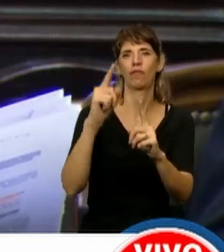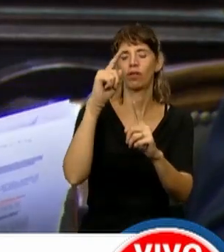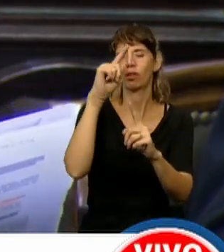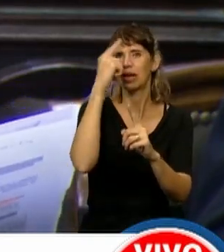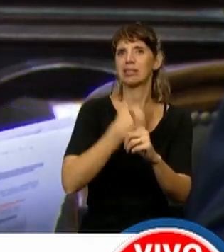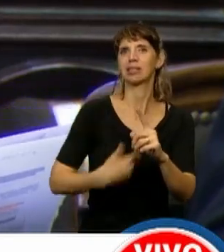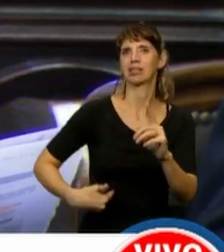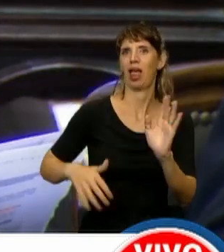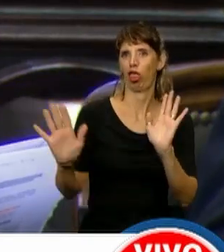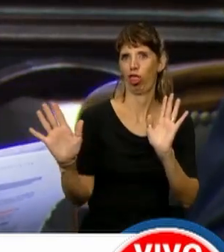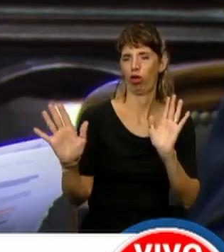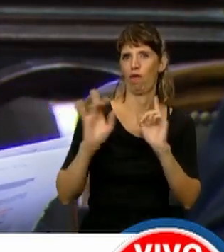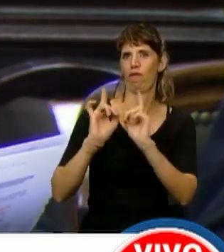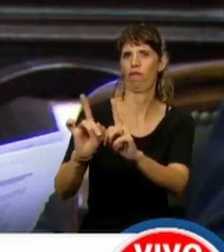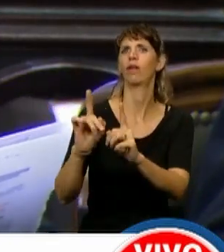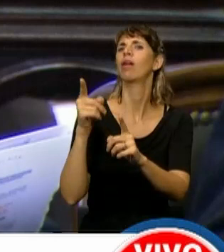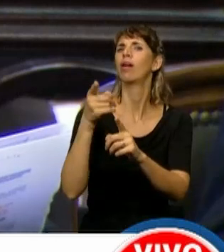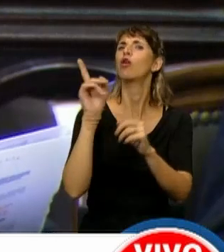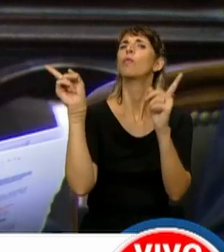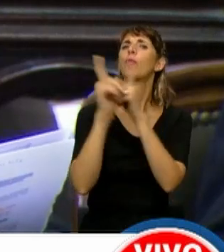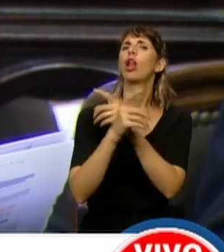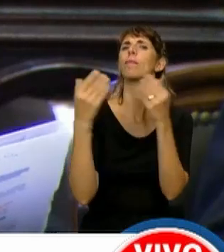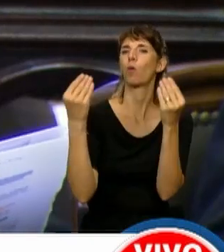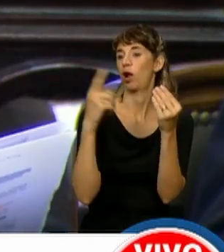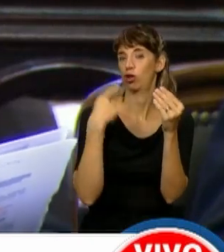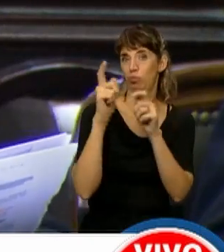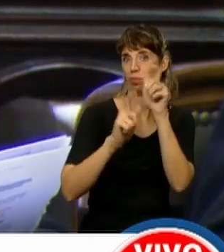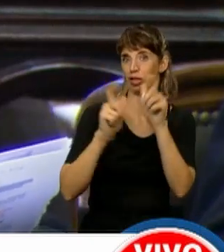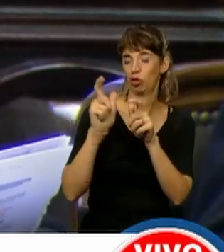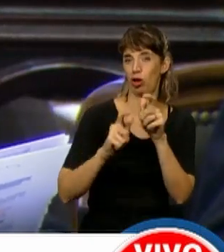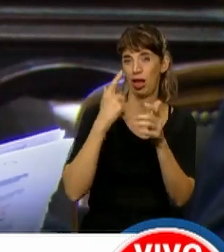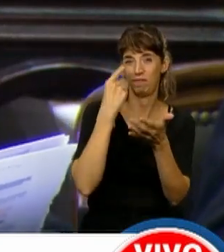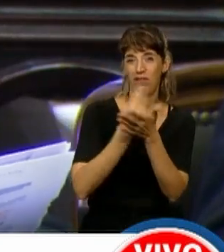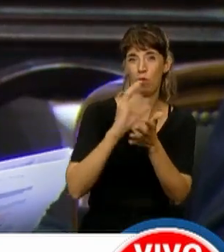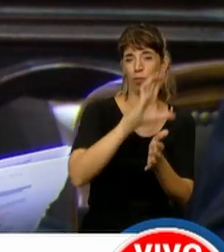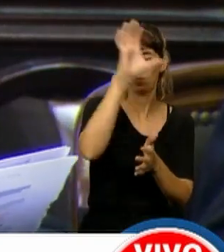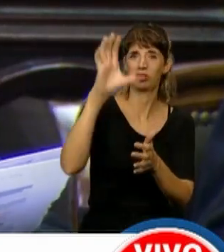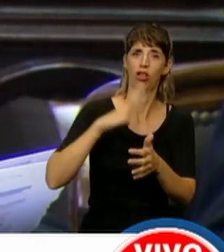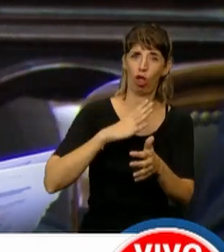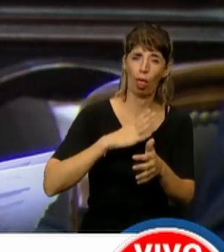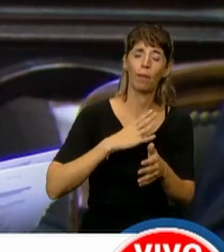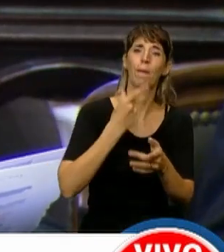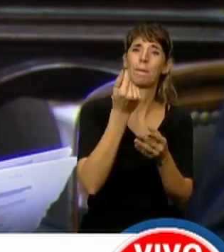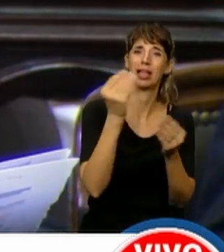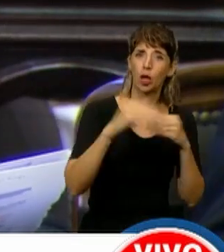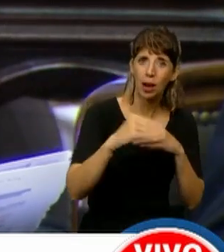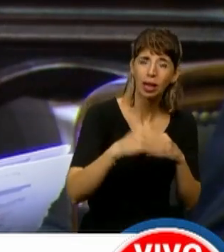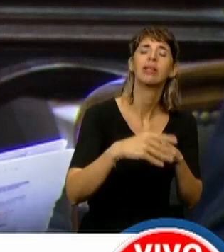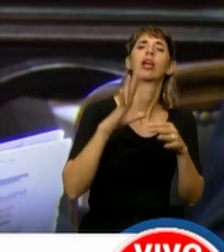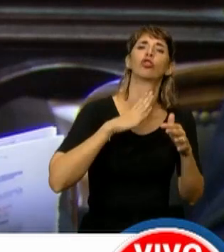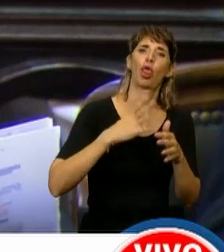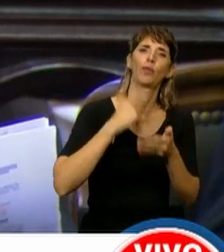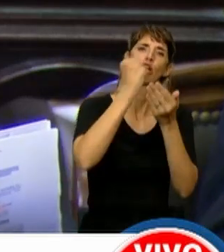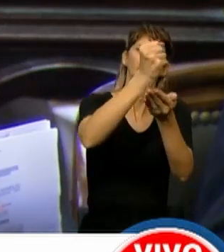el problema? Sobre todo para nosotros del interior, va a seguir siendo financiado los déficits y la política populista de no